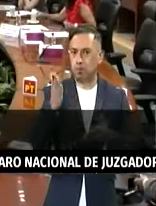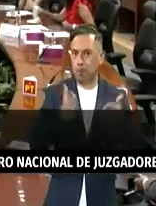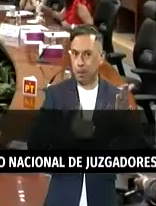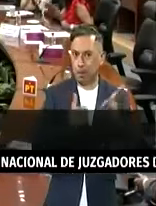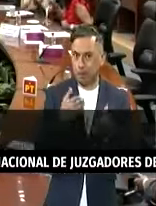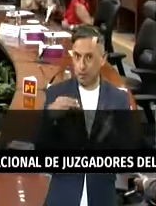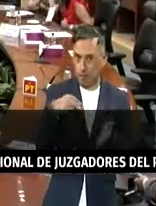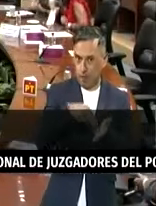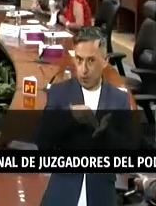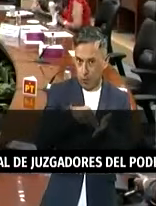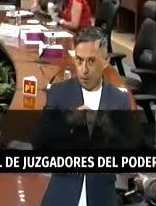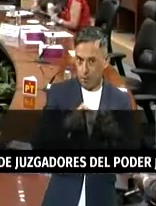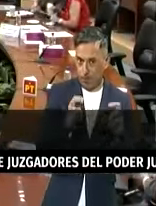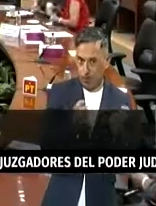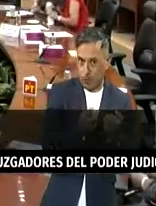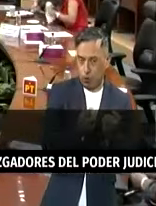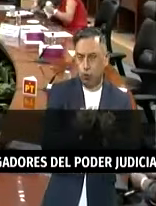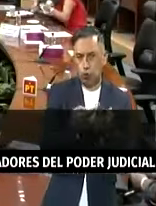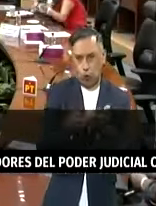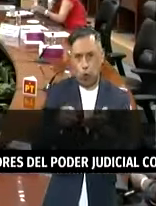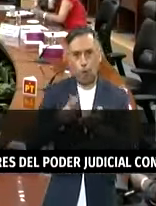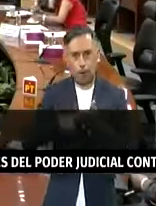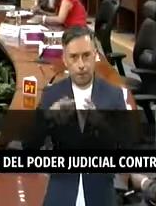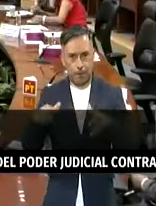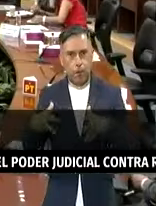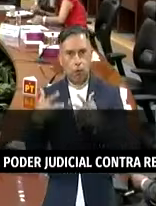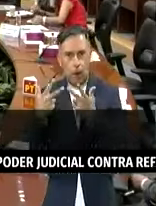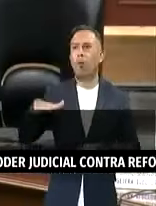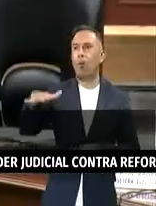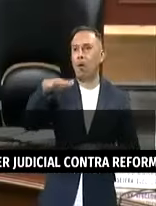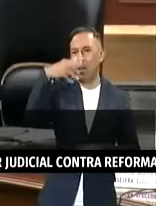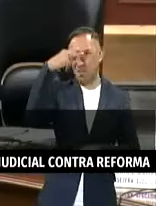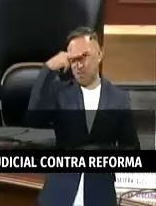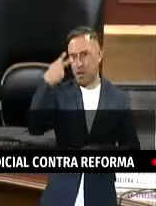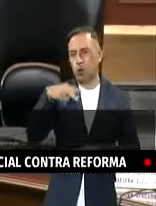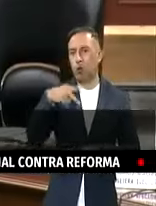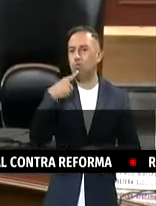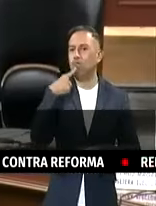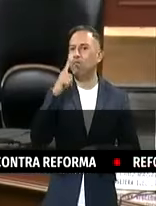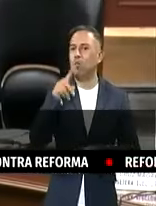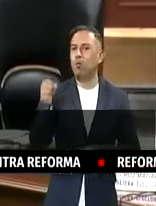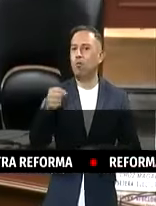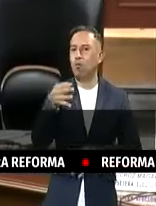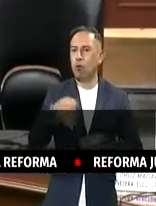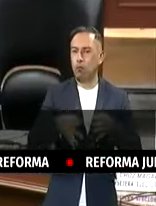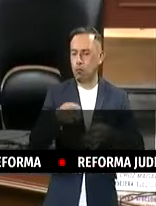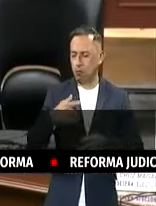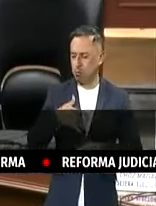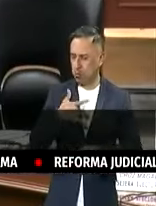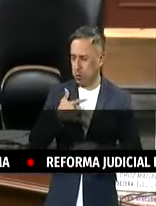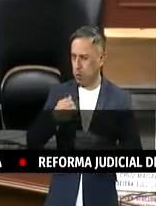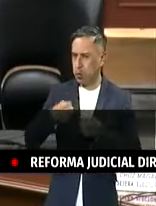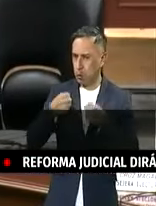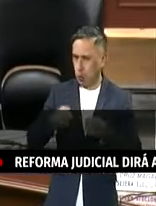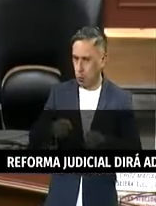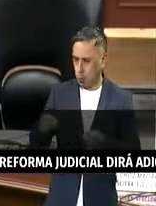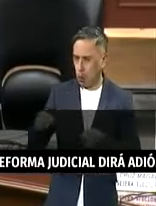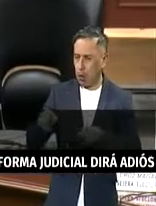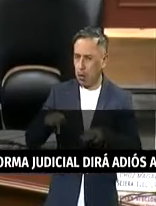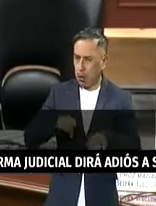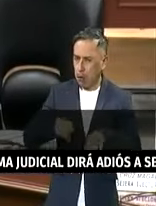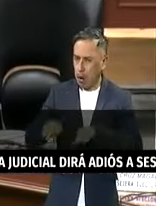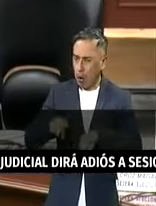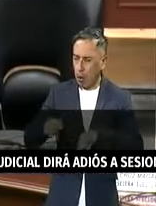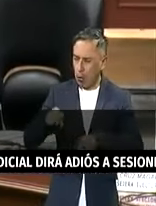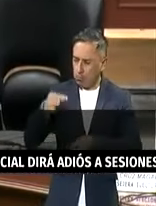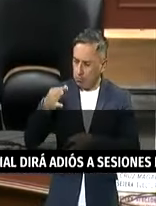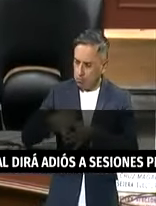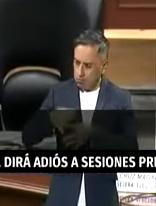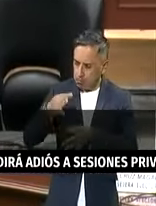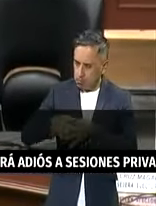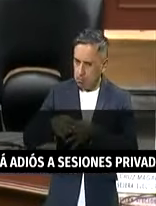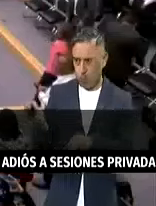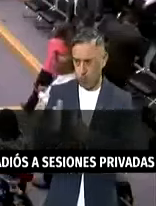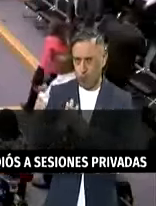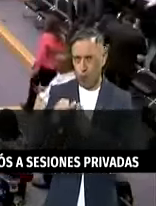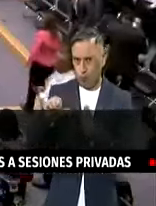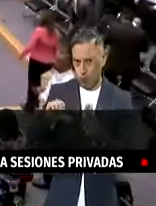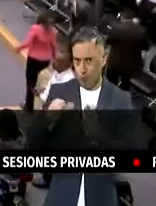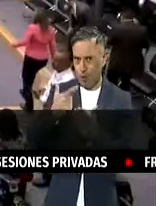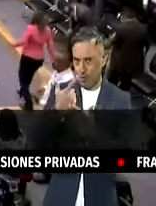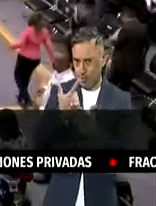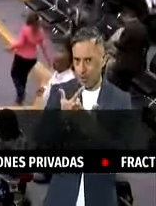sí. Ahora, ¿qué pasaría en el Senado? Al menos le explicábamos a la audiencia lo que pasaría en Cámara de